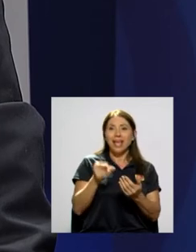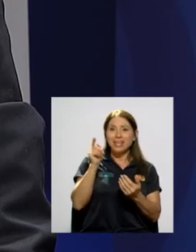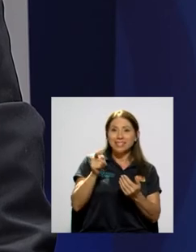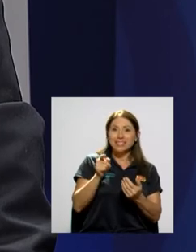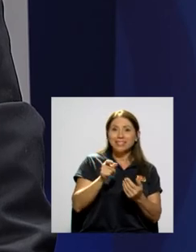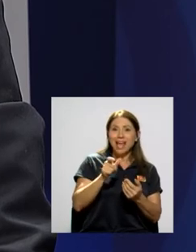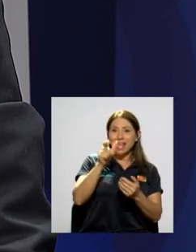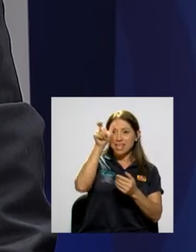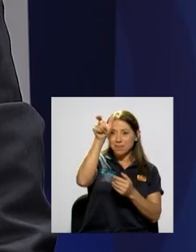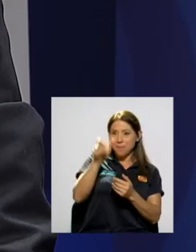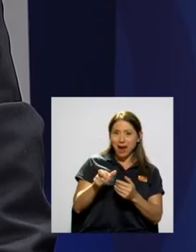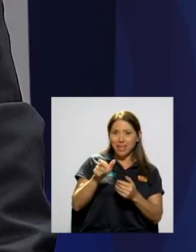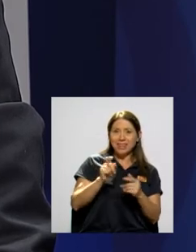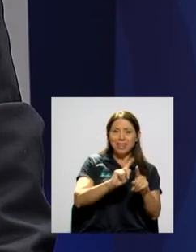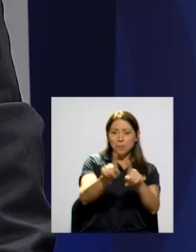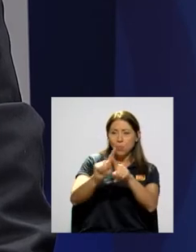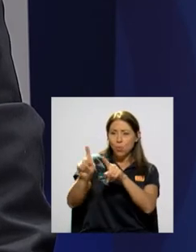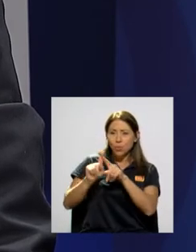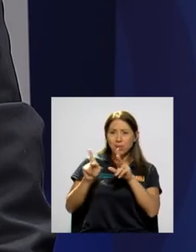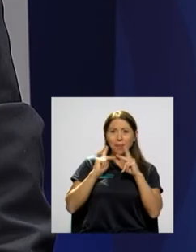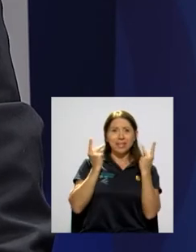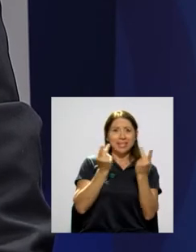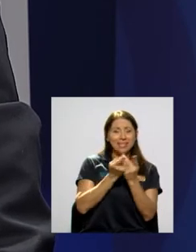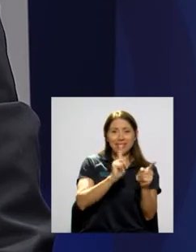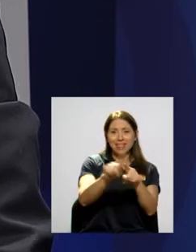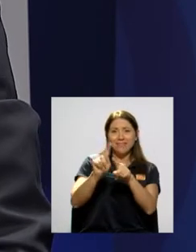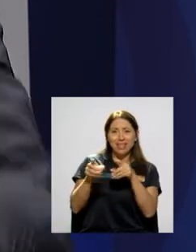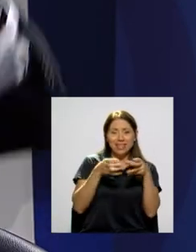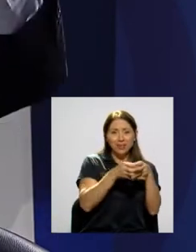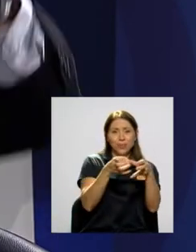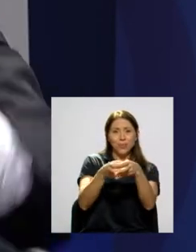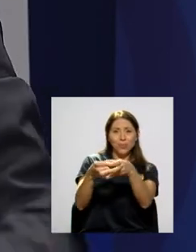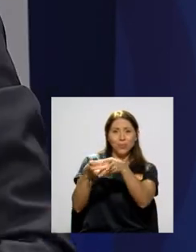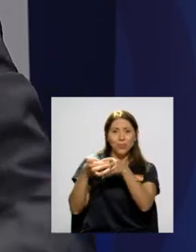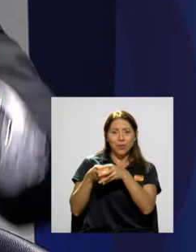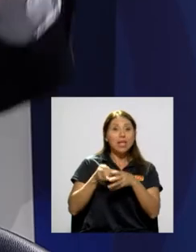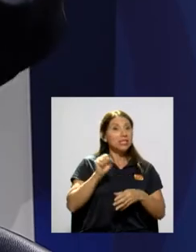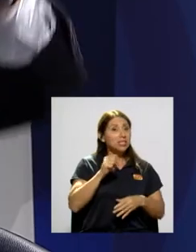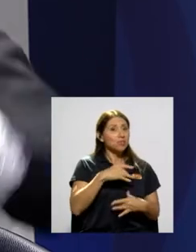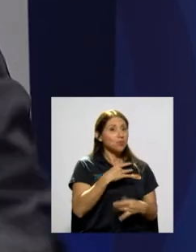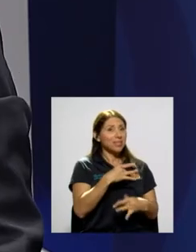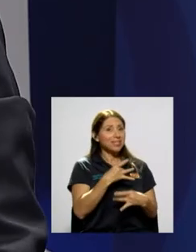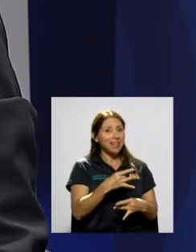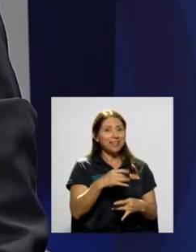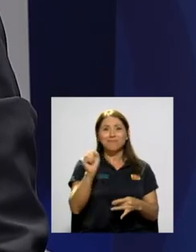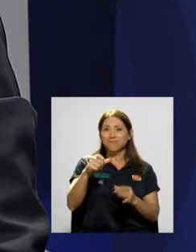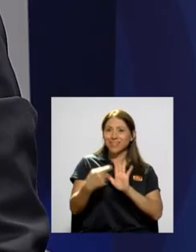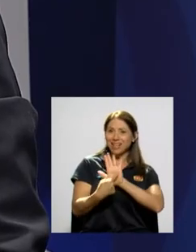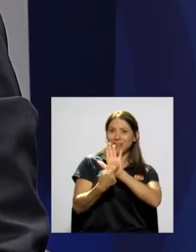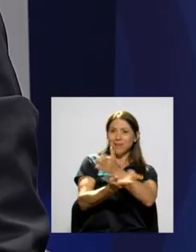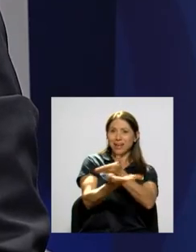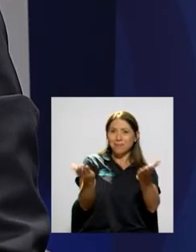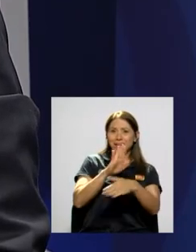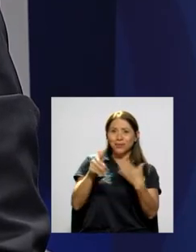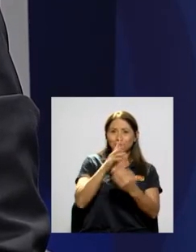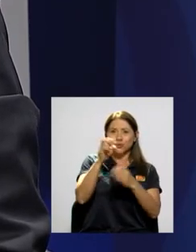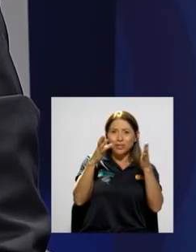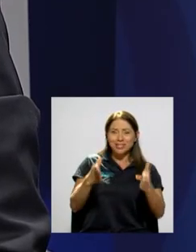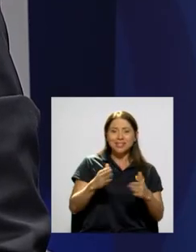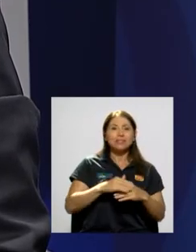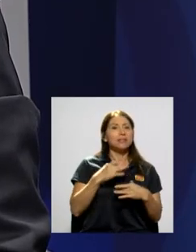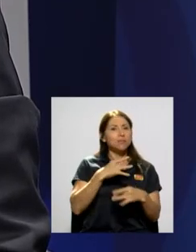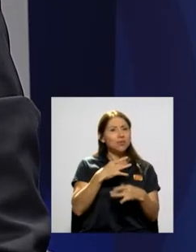multipartidista de muchos actores diversos, que es lo que venimos comentando, que era impensable. Es muy interesante. Esa es la imagen para todos los costarricenses. Es muy interesante poder